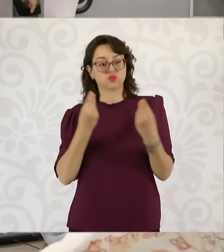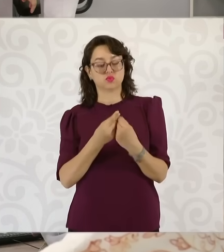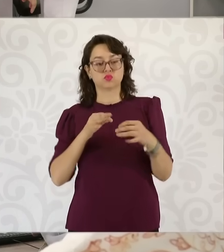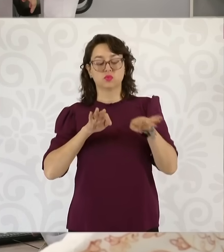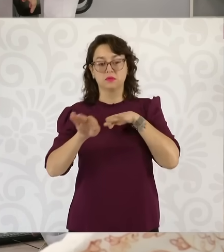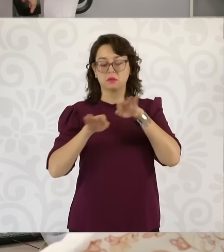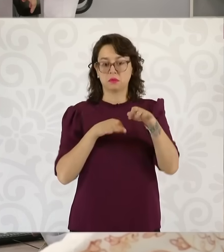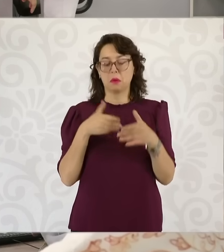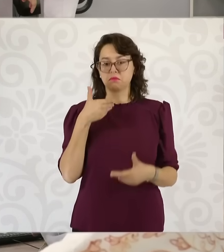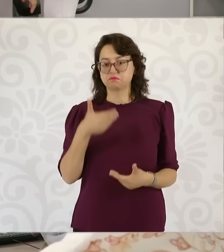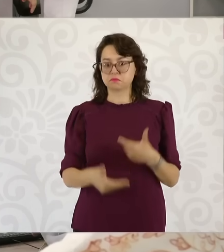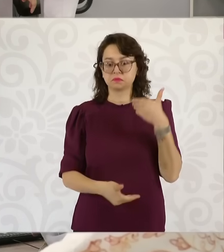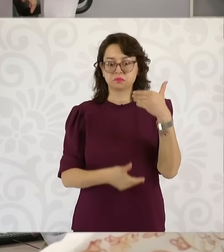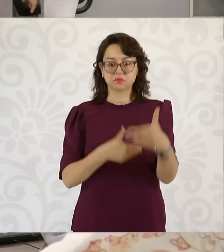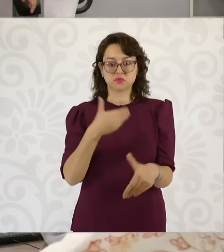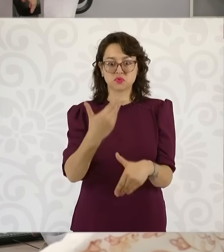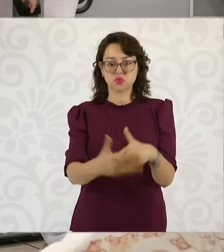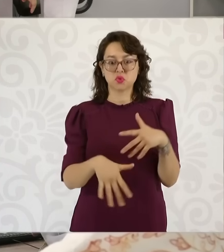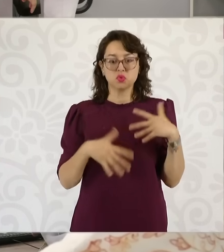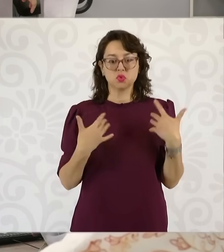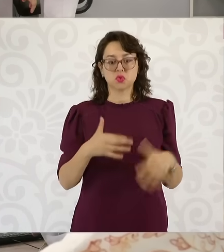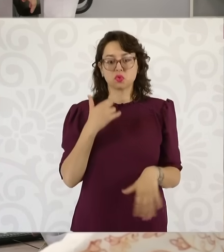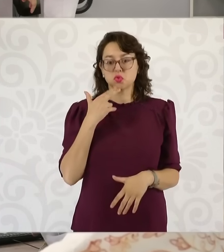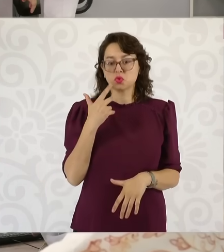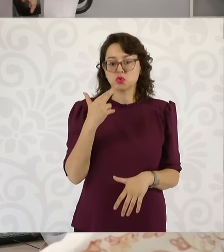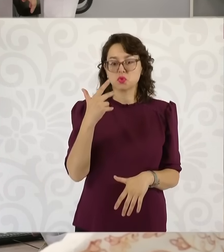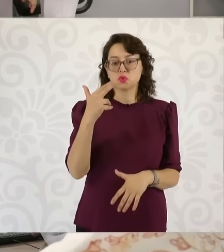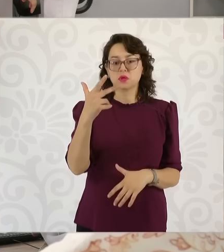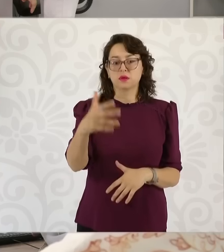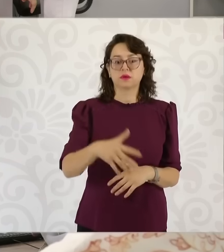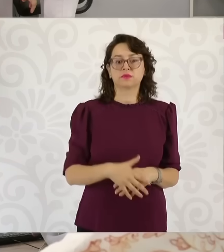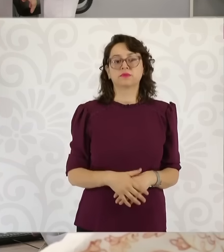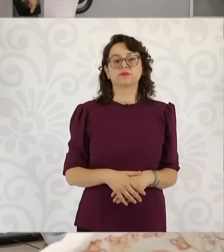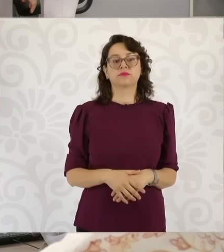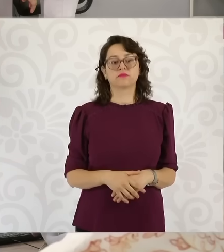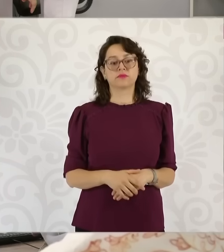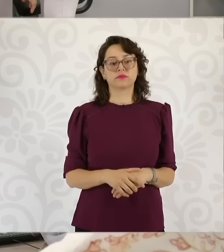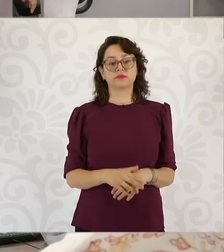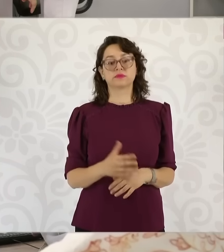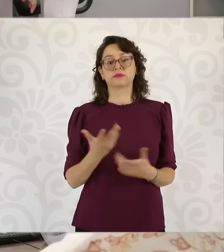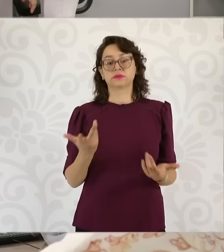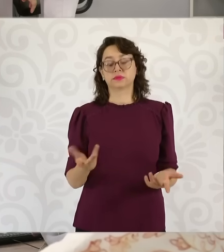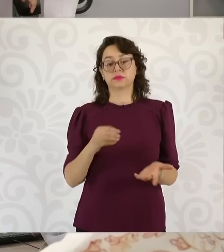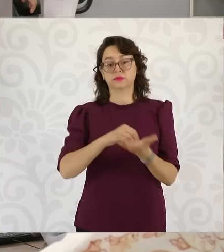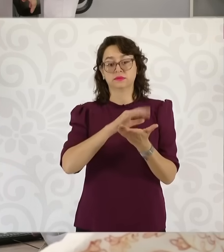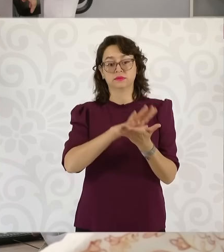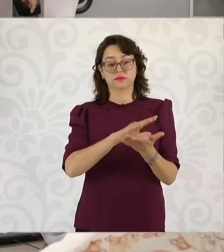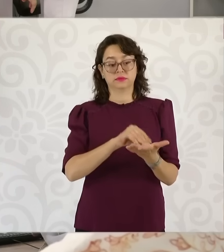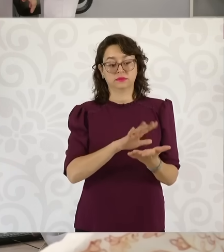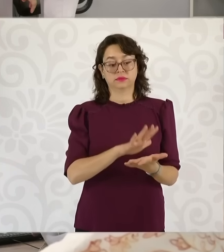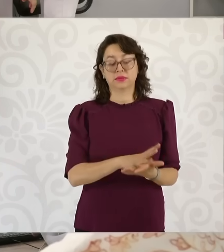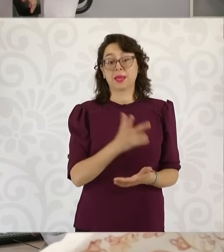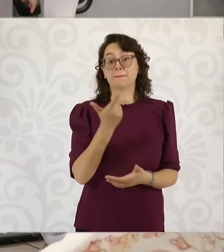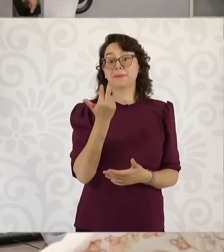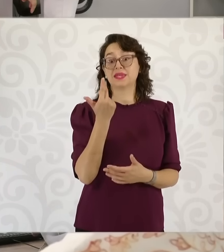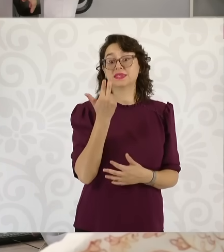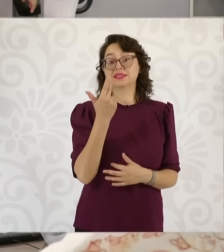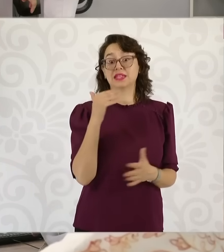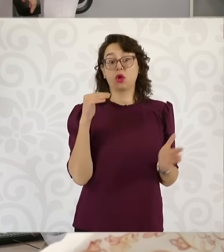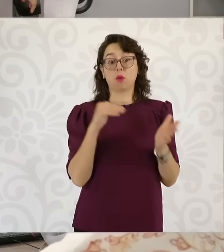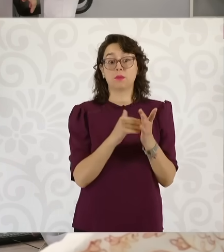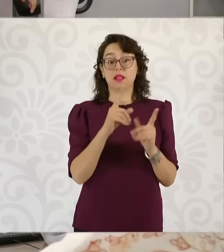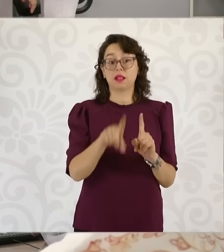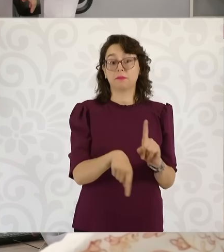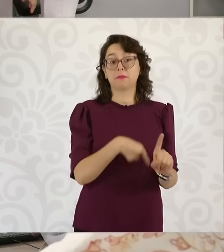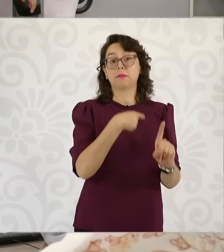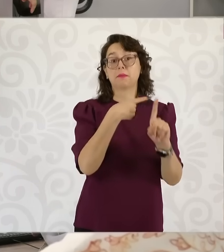quisiéramos resaltar en el estado de Zacatecas. 65,000 consultas adicionales en comparación con las medidas de los años